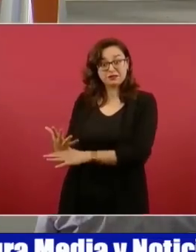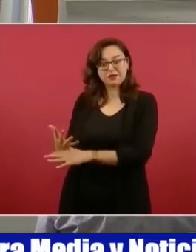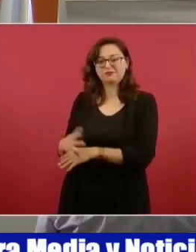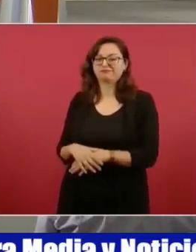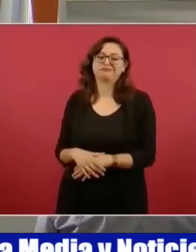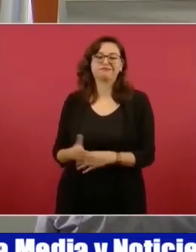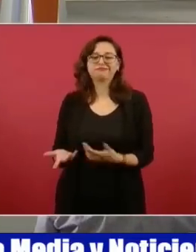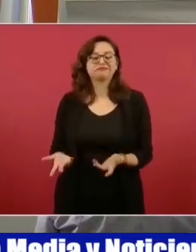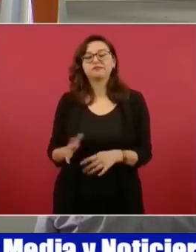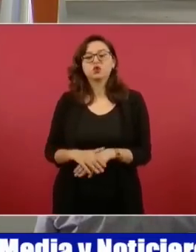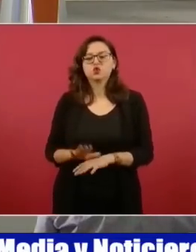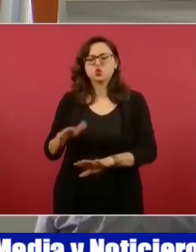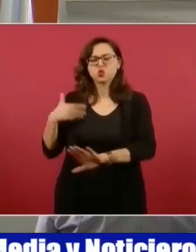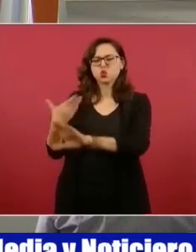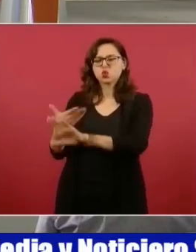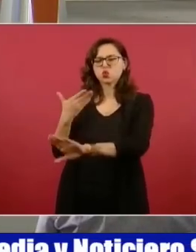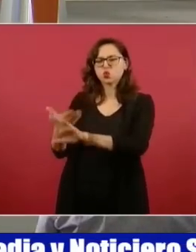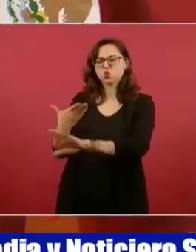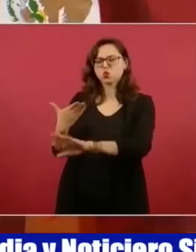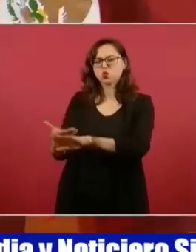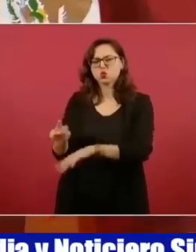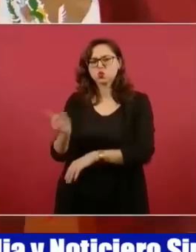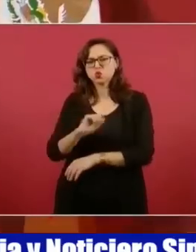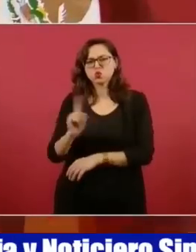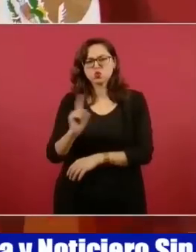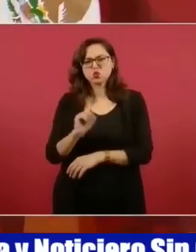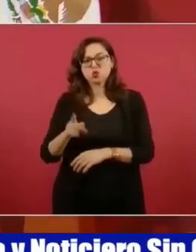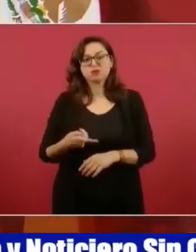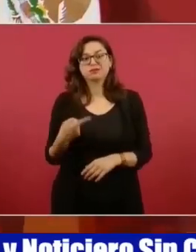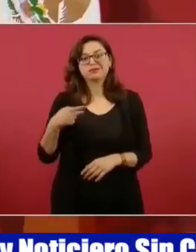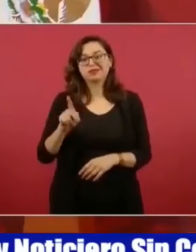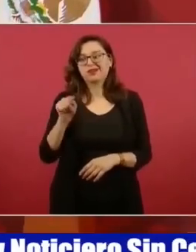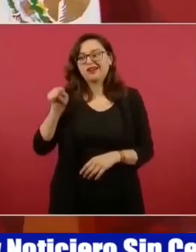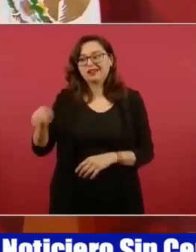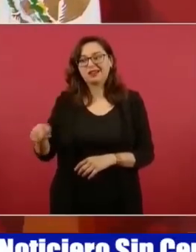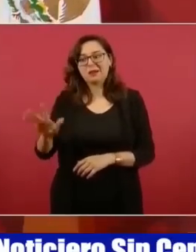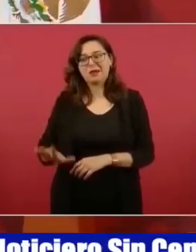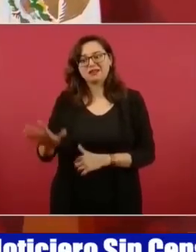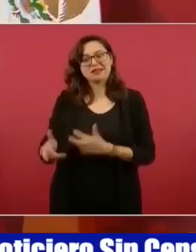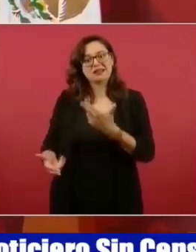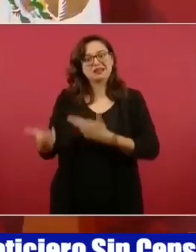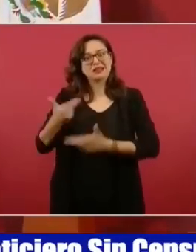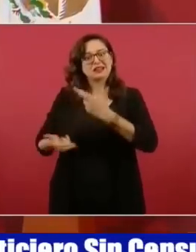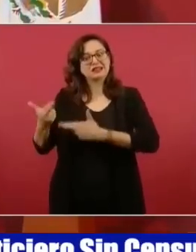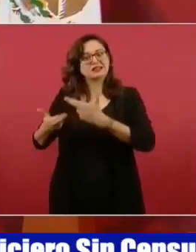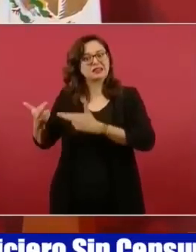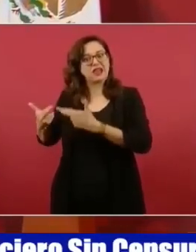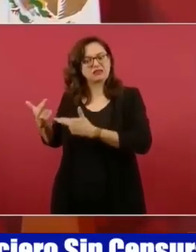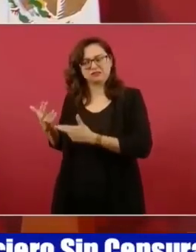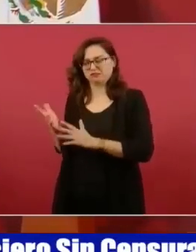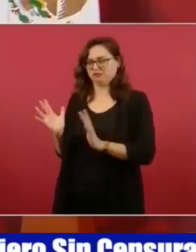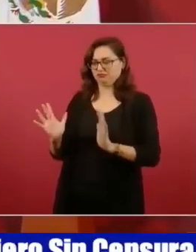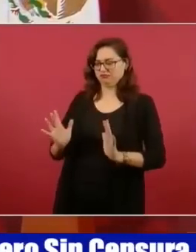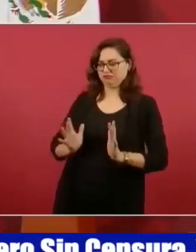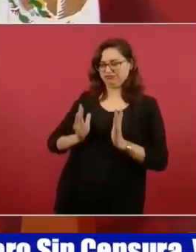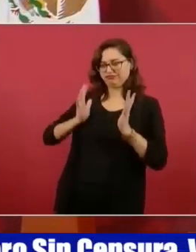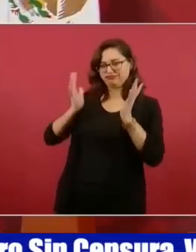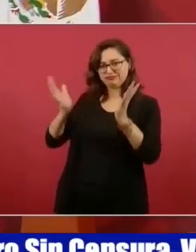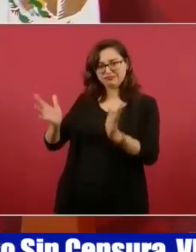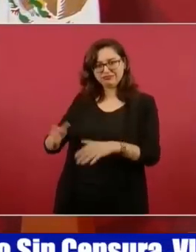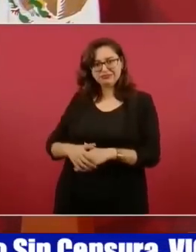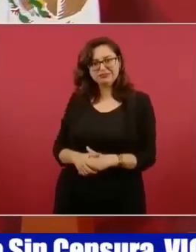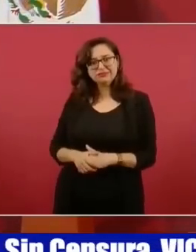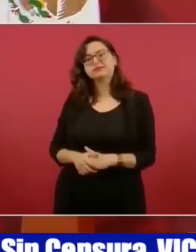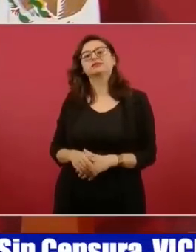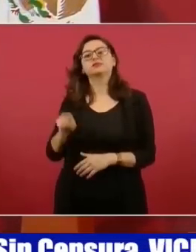Y no es que la traiga con Carmen Aristegui, es que está involucionando. Estaba yo recordando de